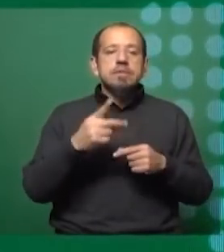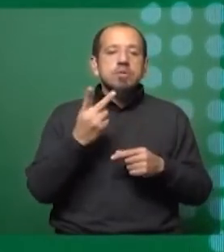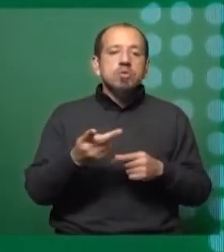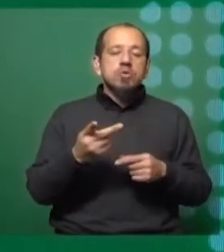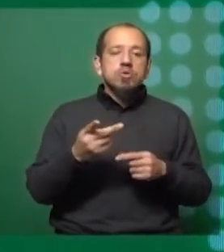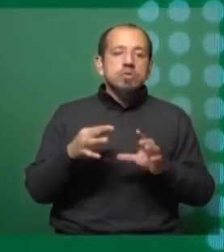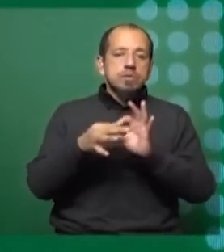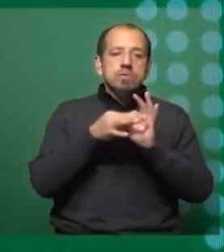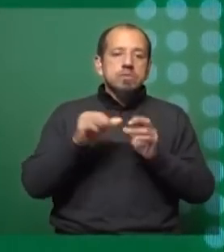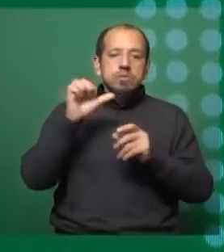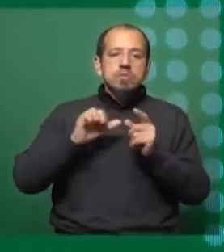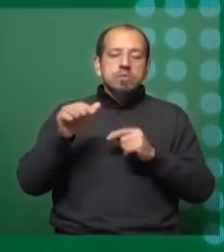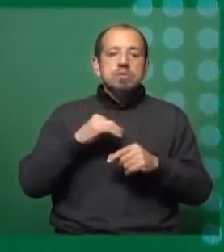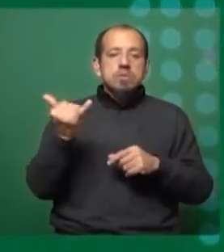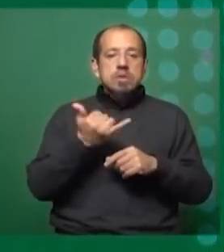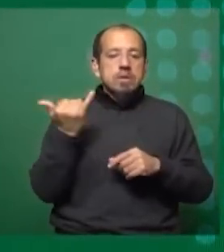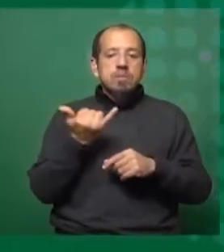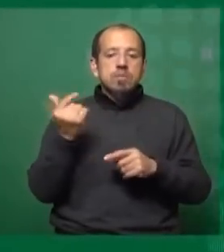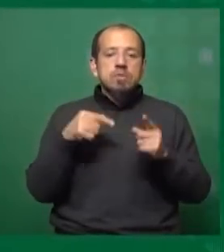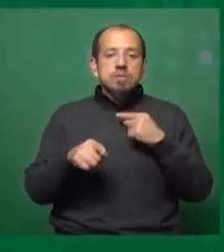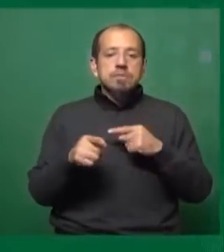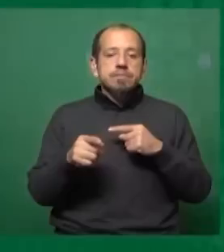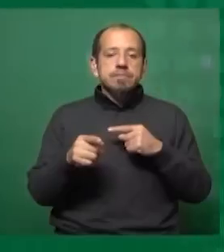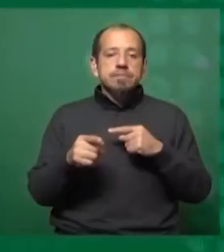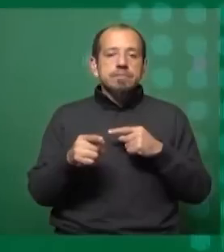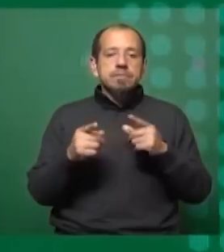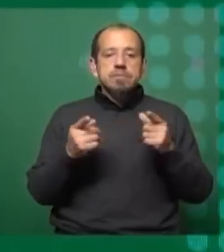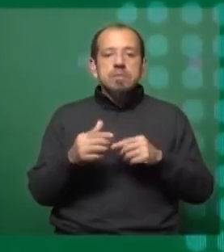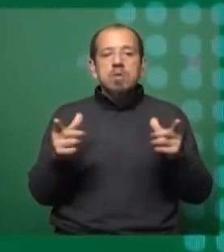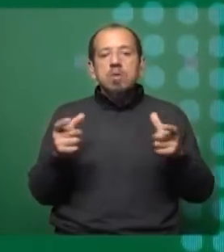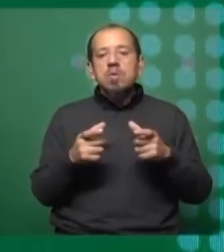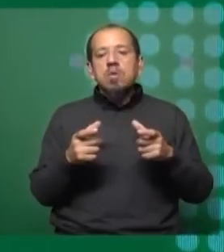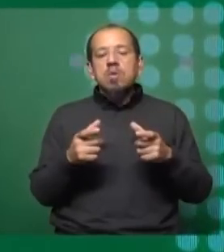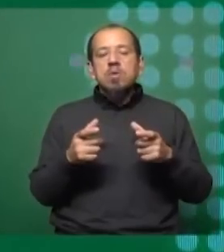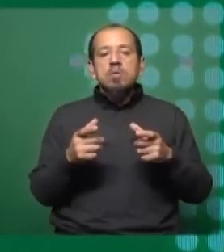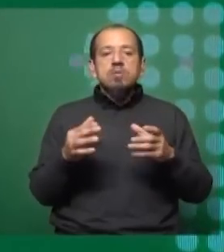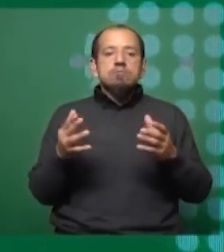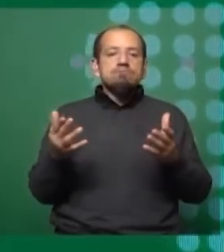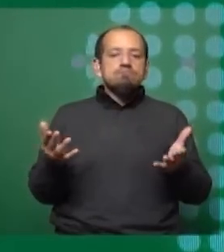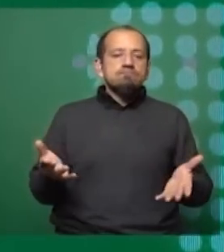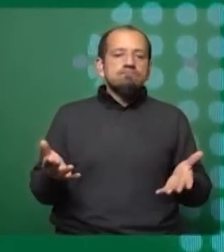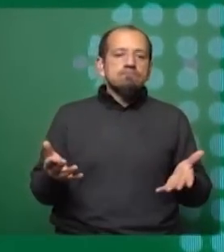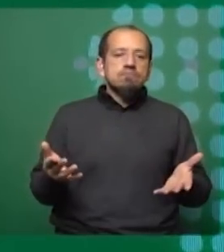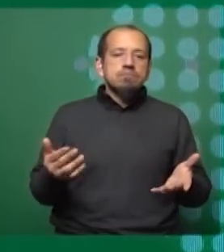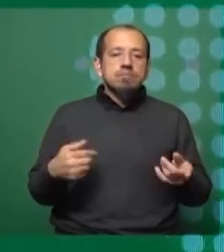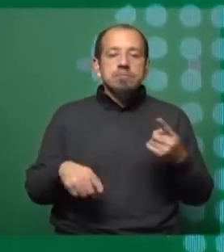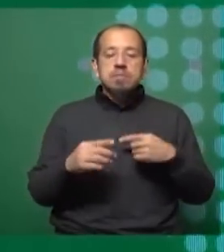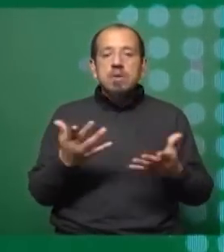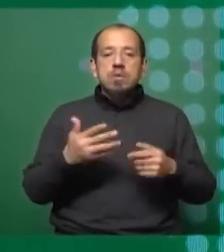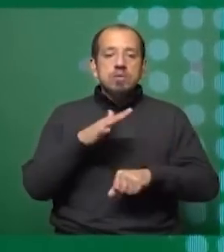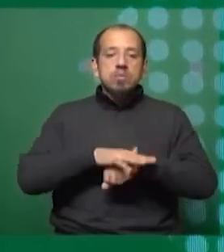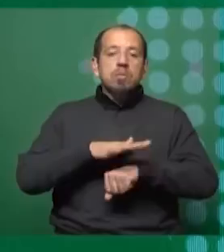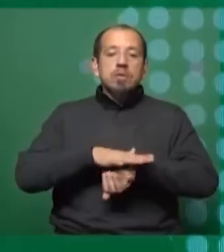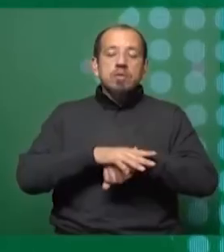que se reencuentran después de mucho tiempo por lo menos a este nivel de reuniones en un mundo que está en un momento muy